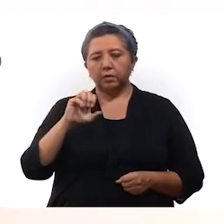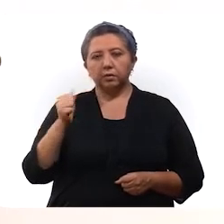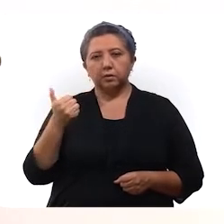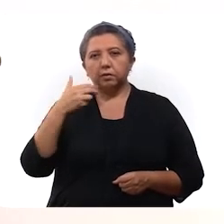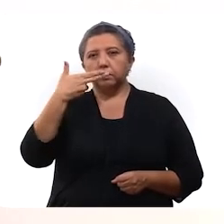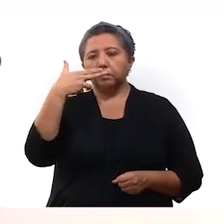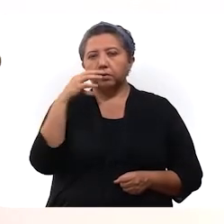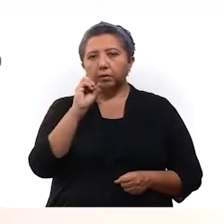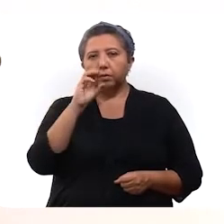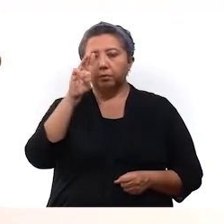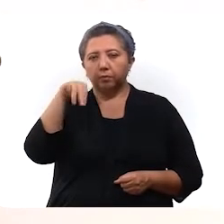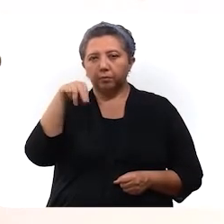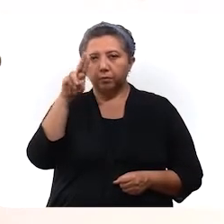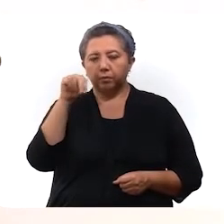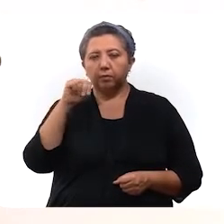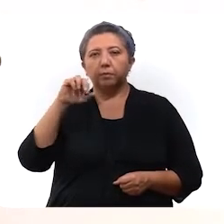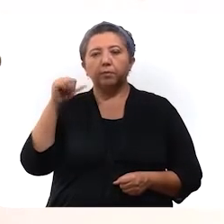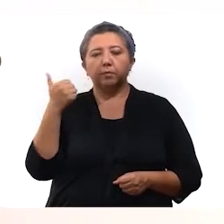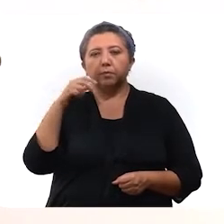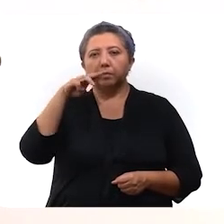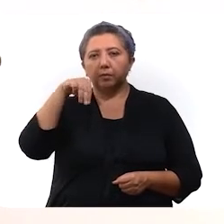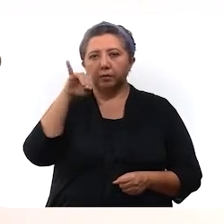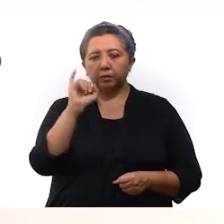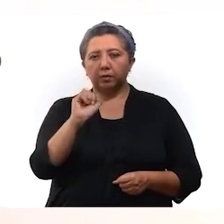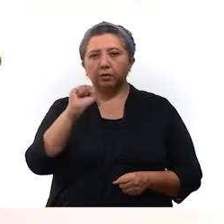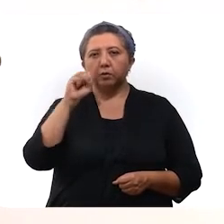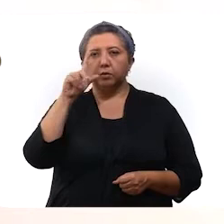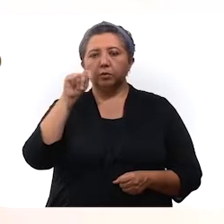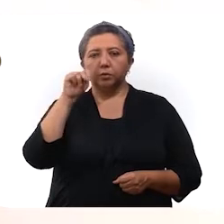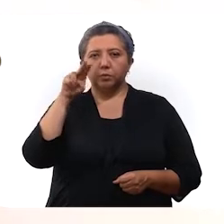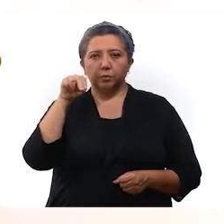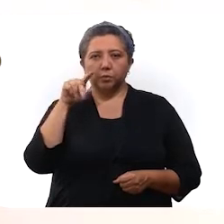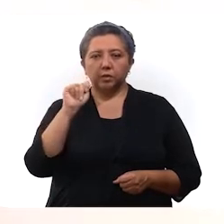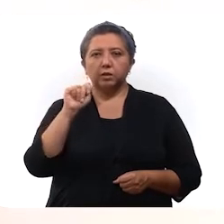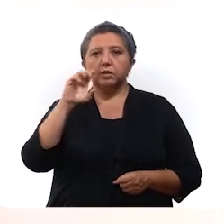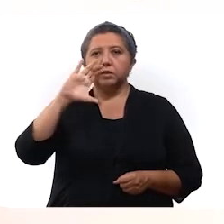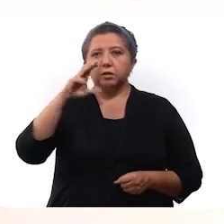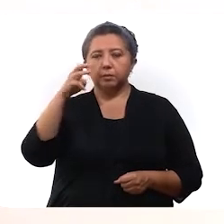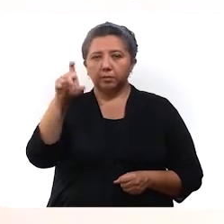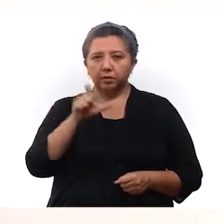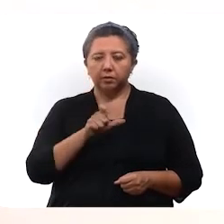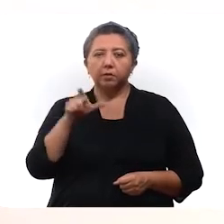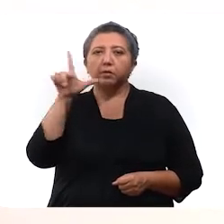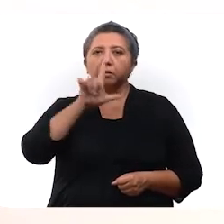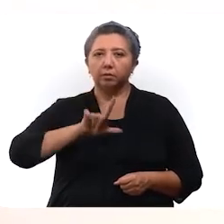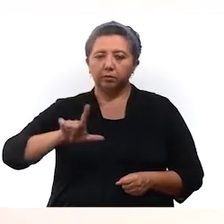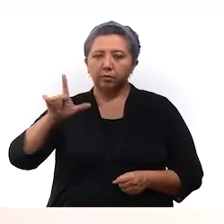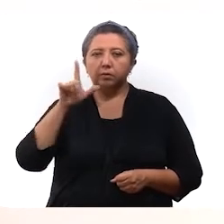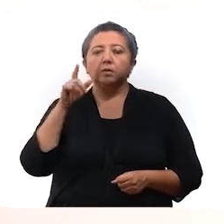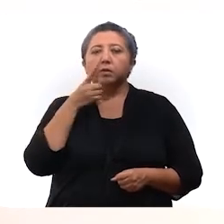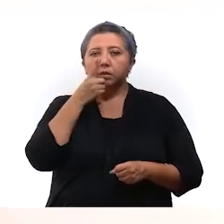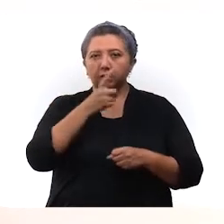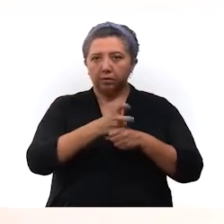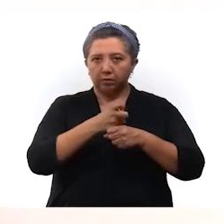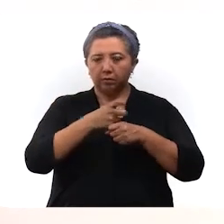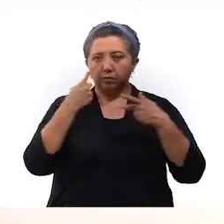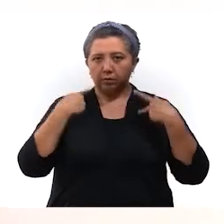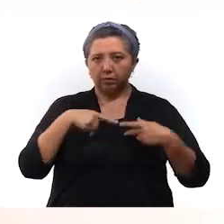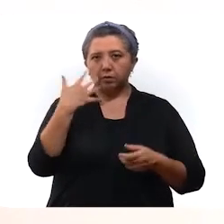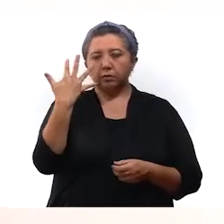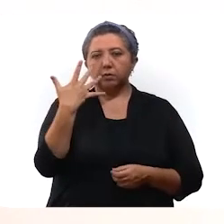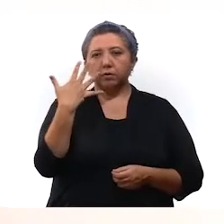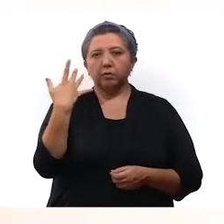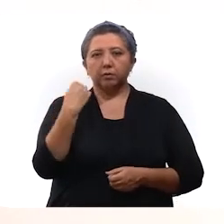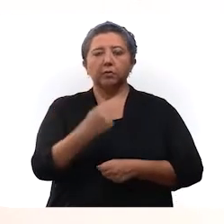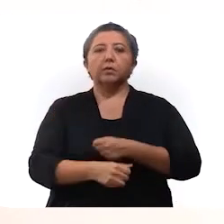Joctún, Jomún, Quinchil, Maní, Opichén, Sotuta y Temash. El lunes inició la aplicación de la segunda dosis para personas de